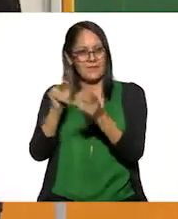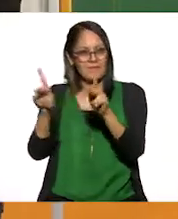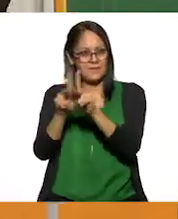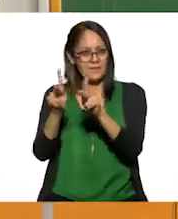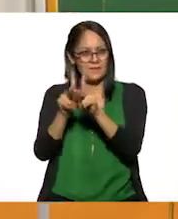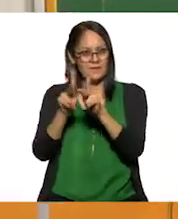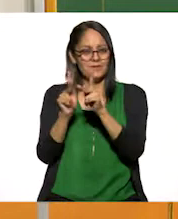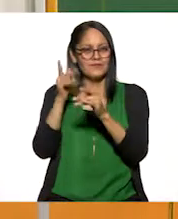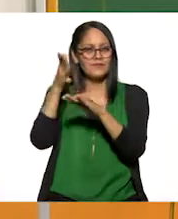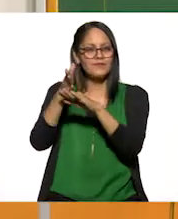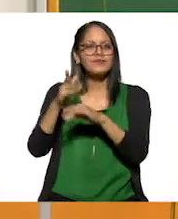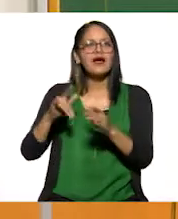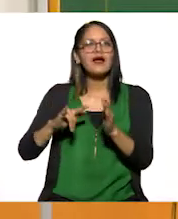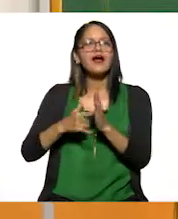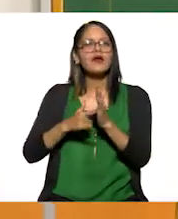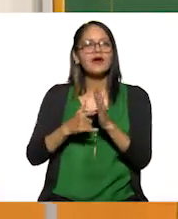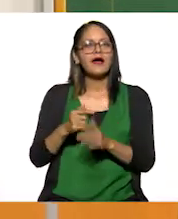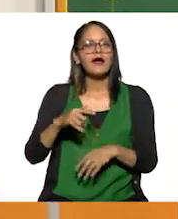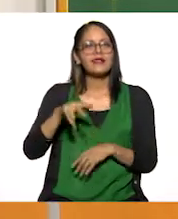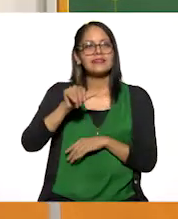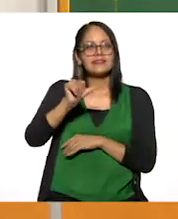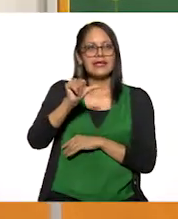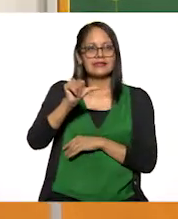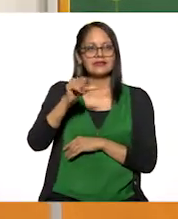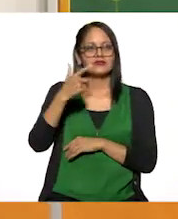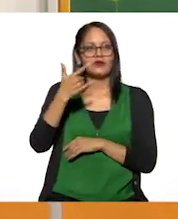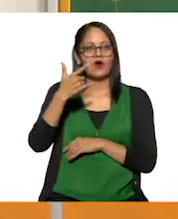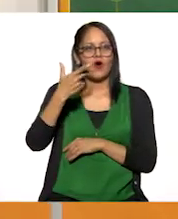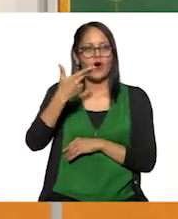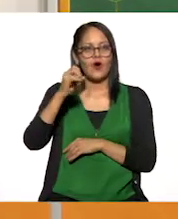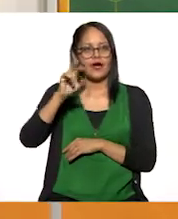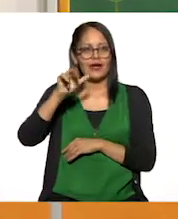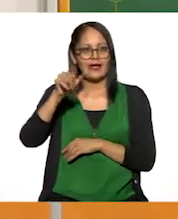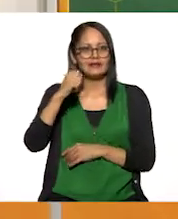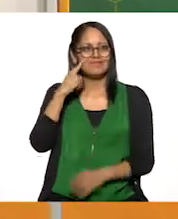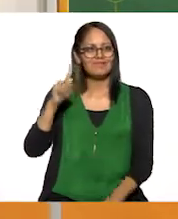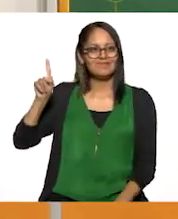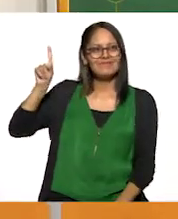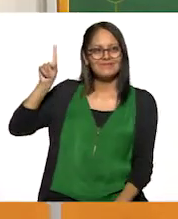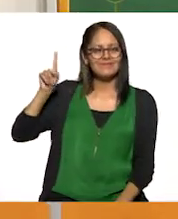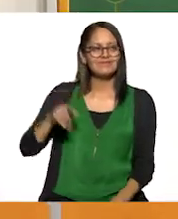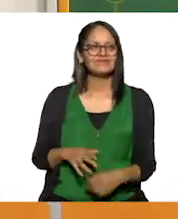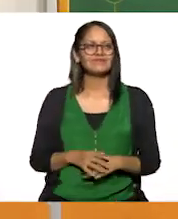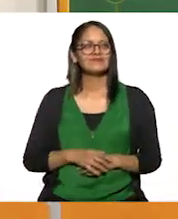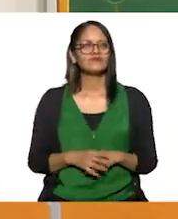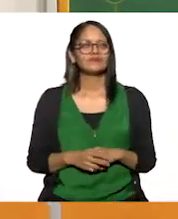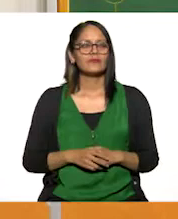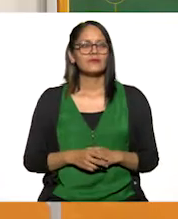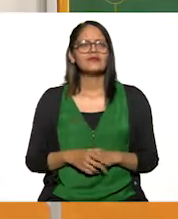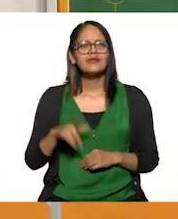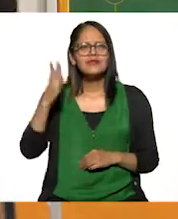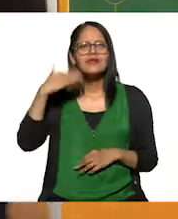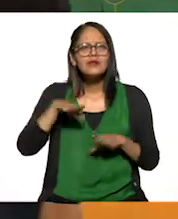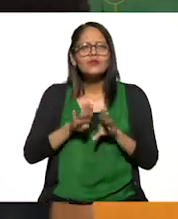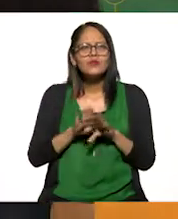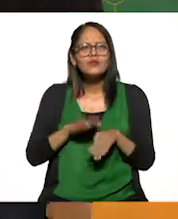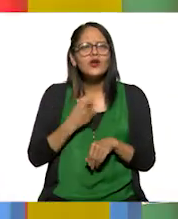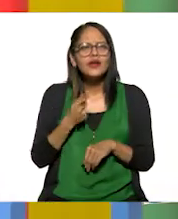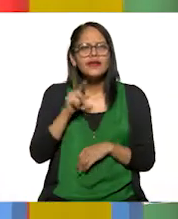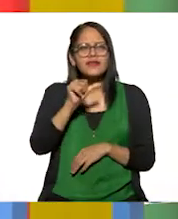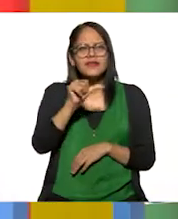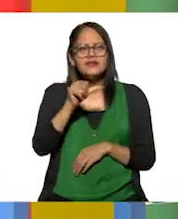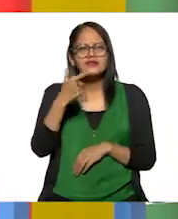prima iba a ser a las 16 horas. Ok. Las 16 horas se escriben así. ¿Sabes por qué se escriben así las